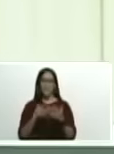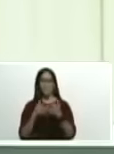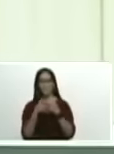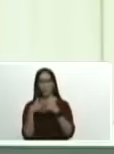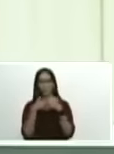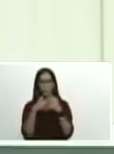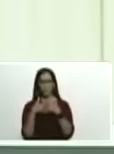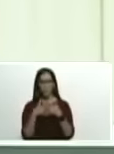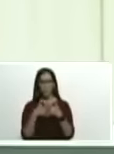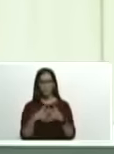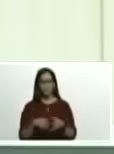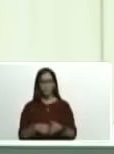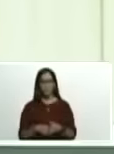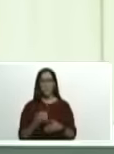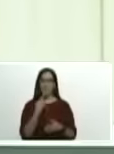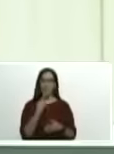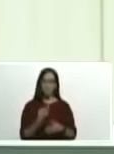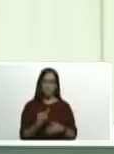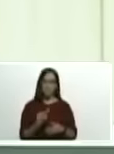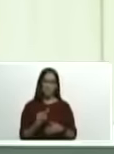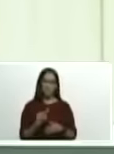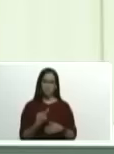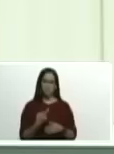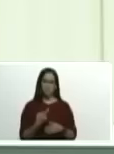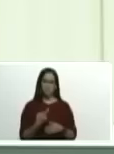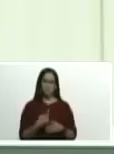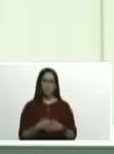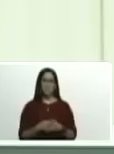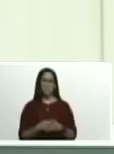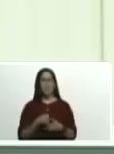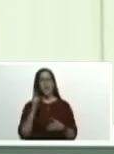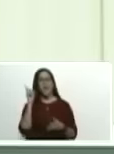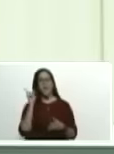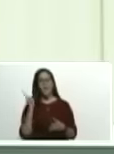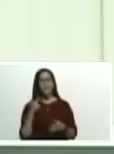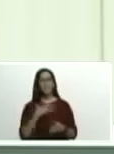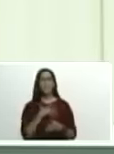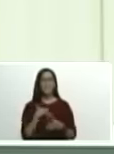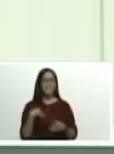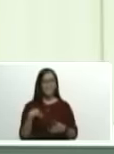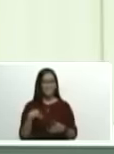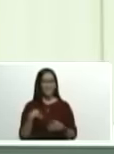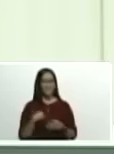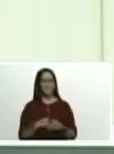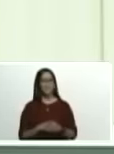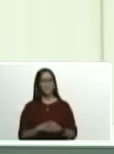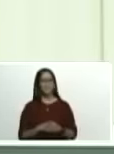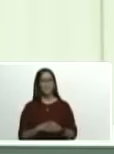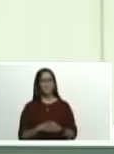imperialismo, de decirle a aquellos que pretenden